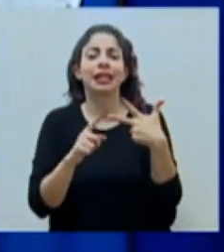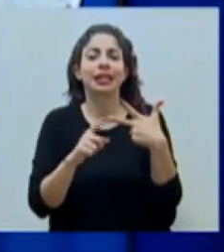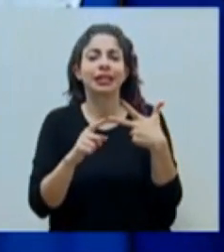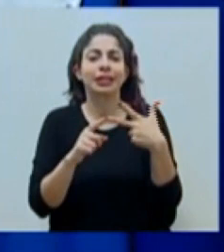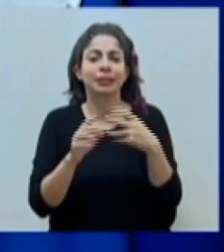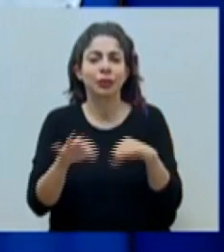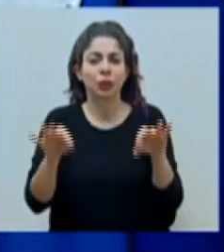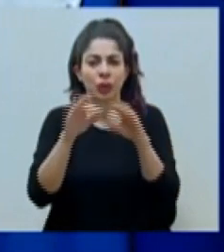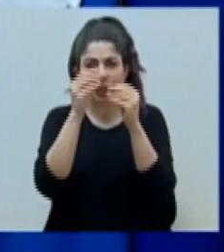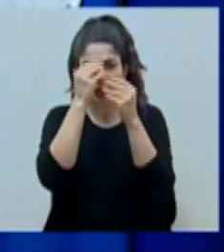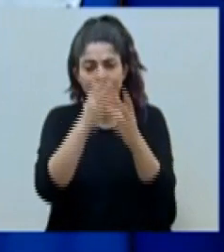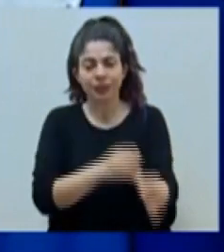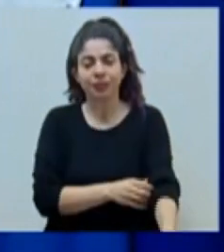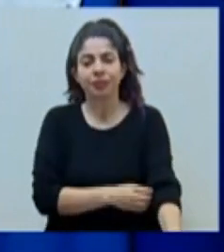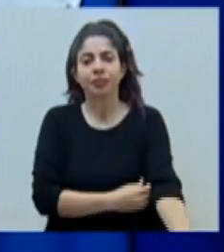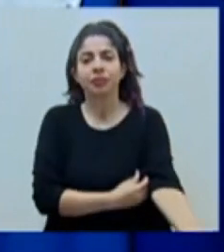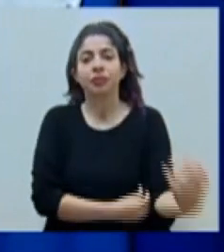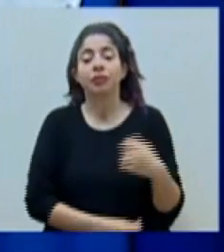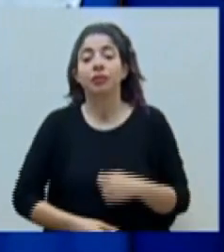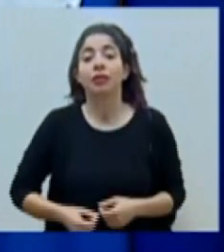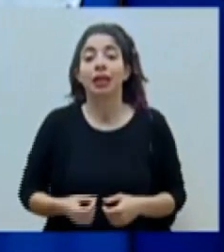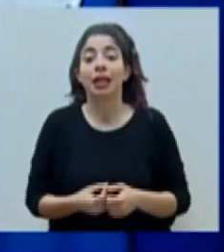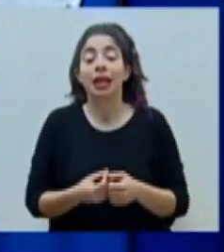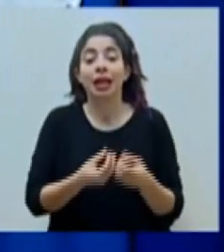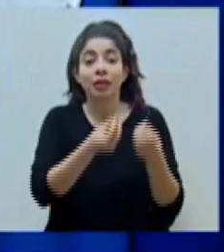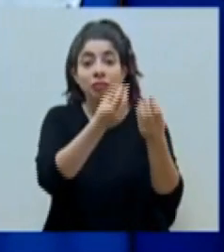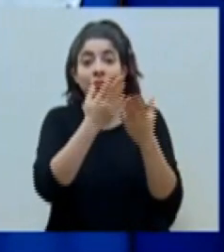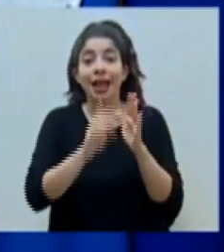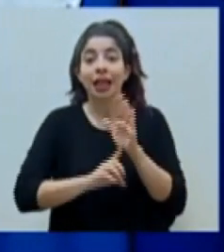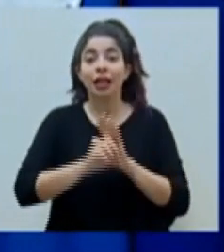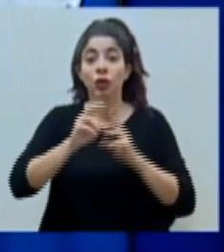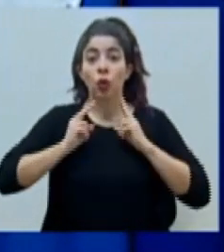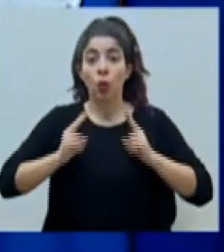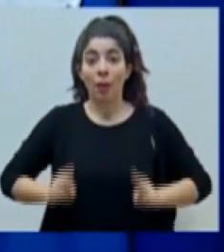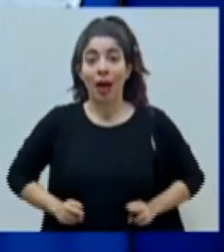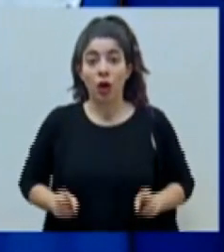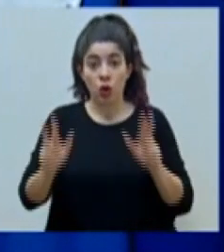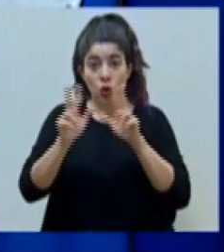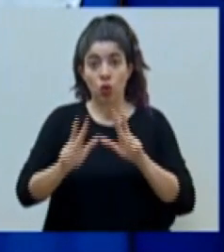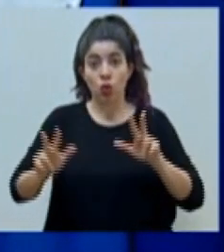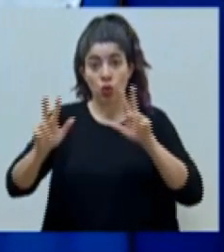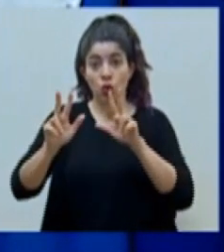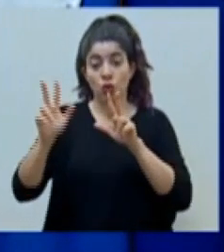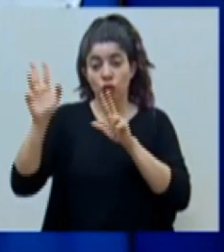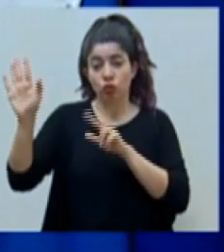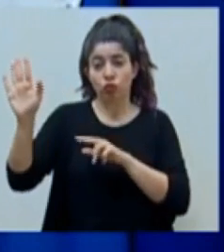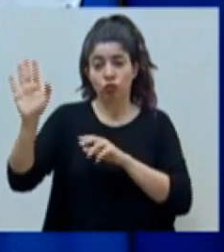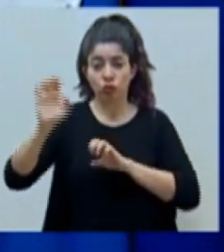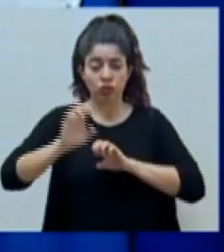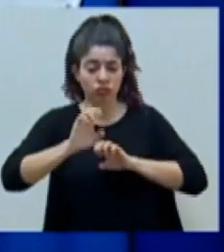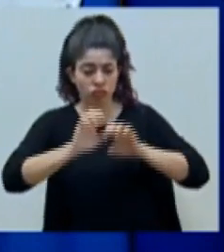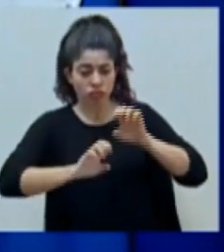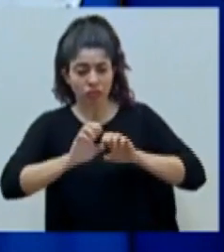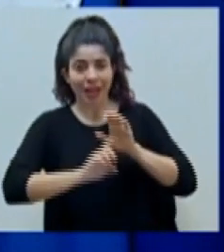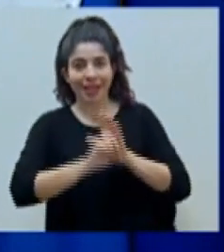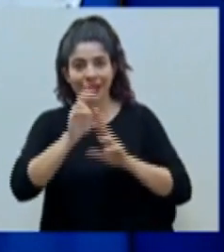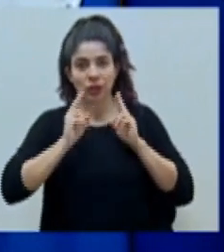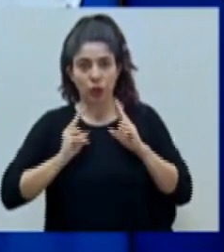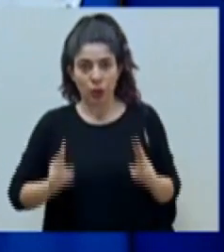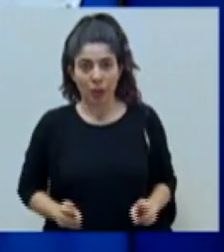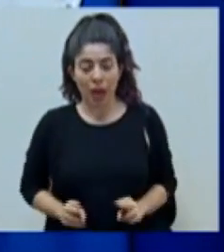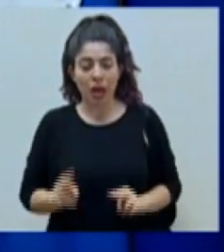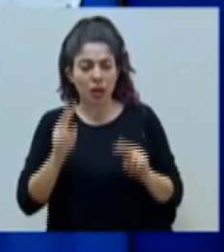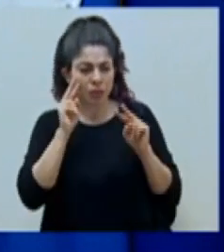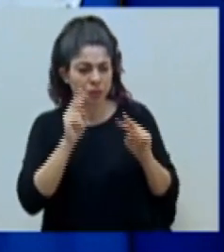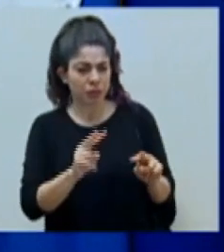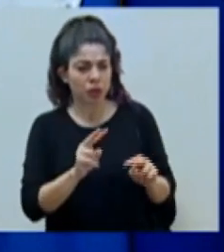rescato es que en el reporte de desarrollo humano de las Naciones Unidas, del Programa de Desarrollo Humano,